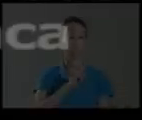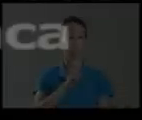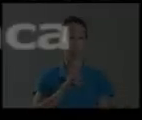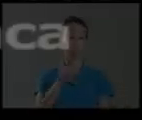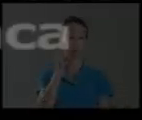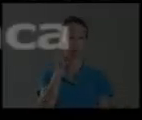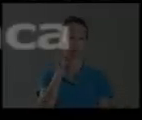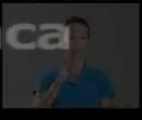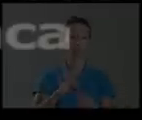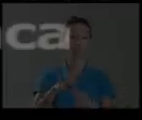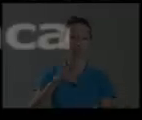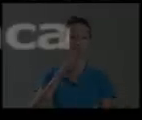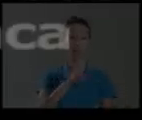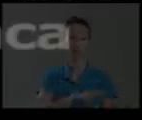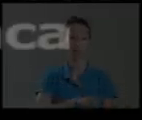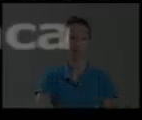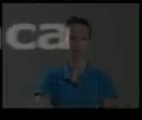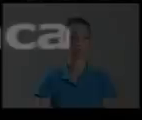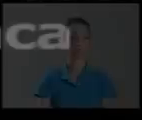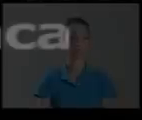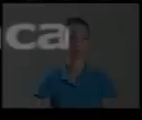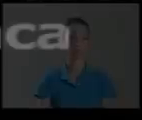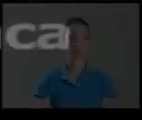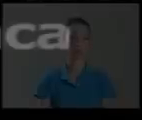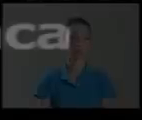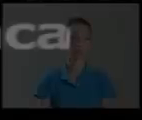Tus siervos nunca fueron espías.